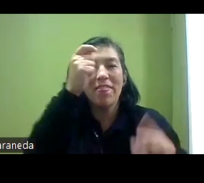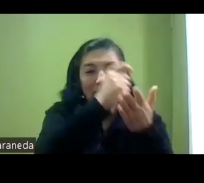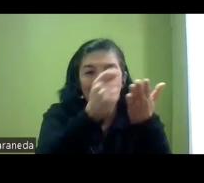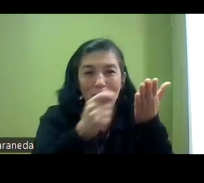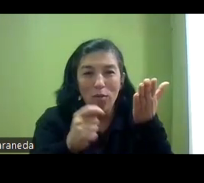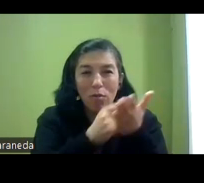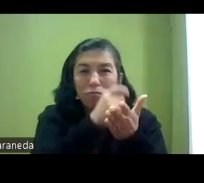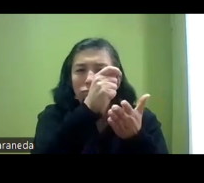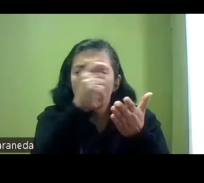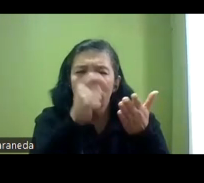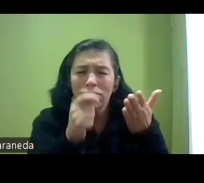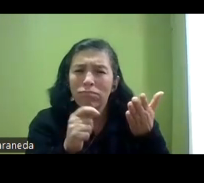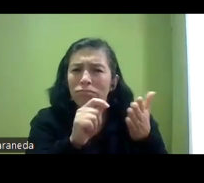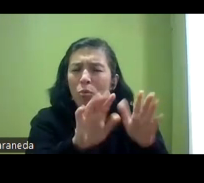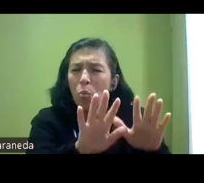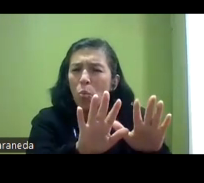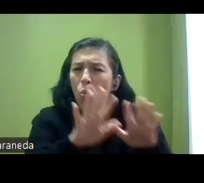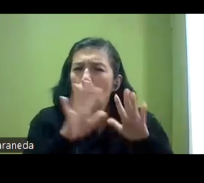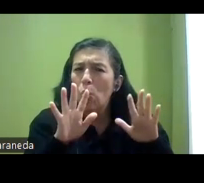diseños tan